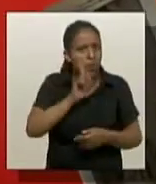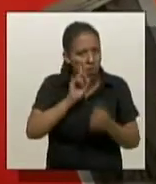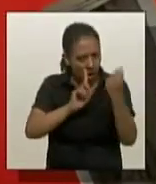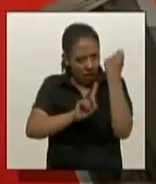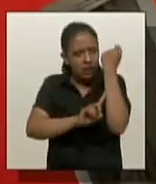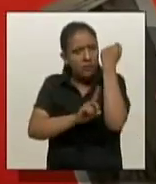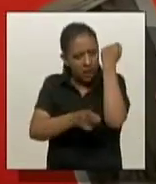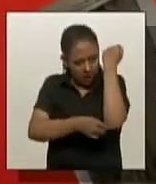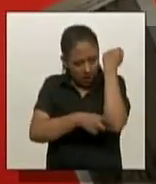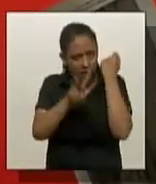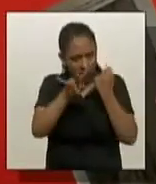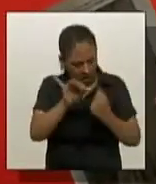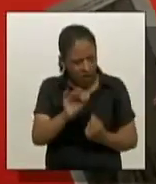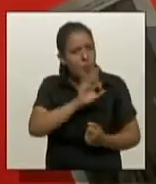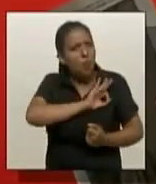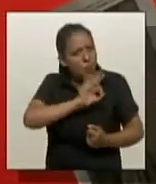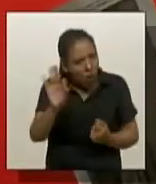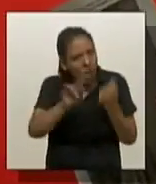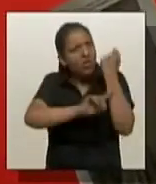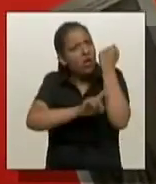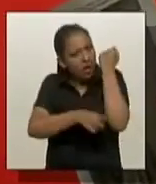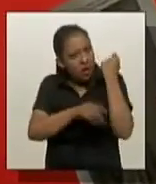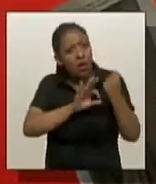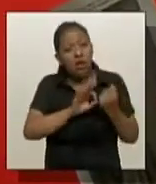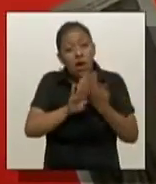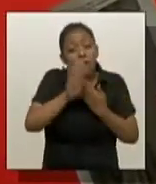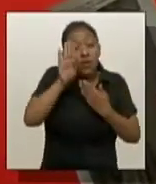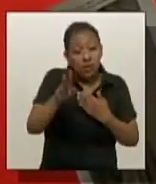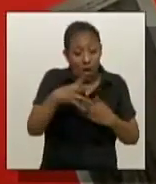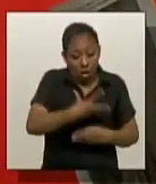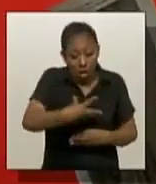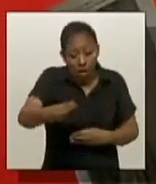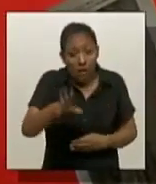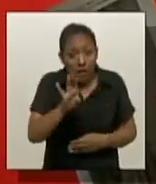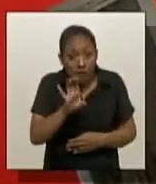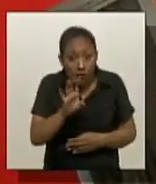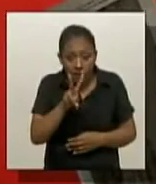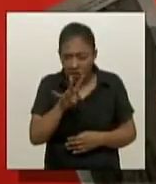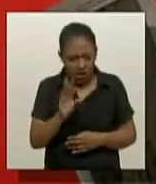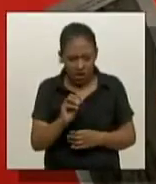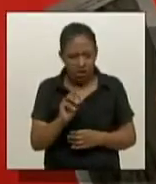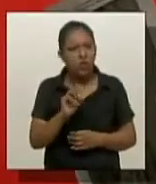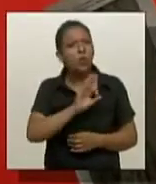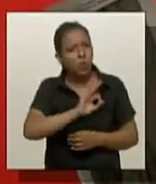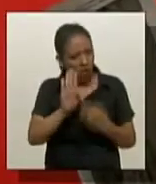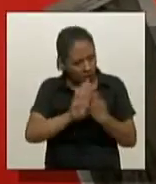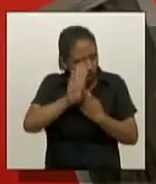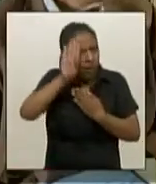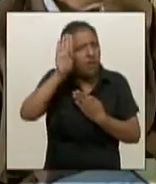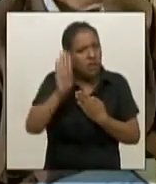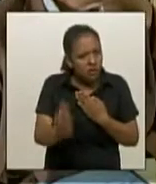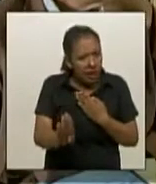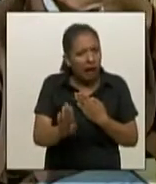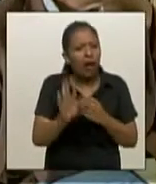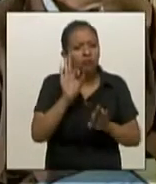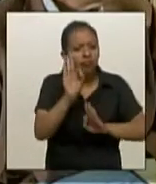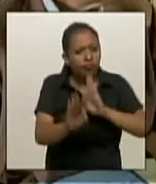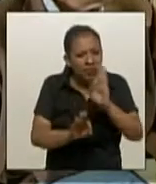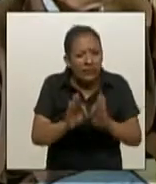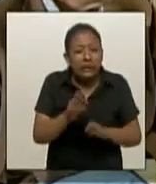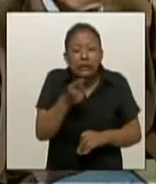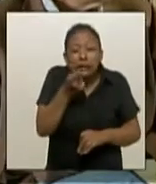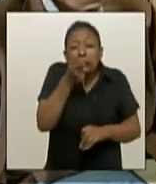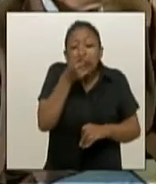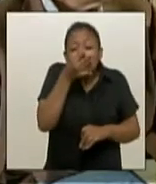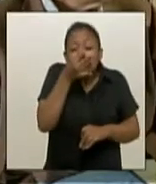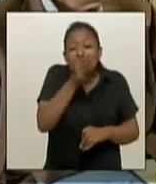y evitar que su bebé nazca con VIH, porque gracias al tratamiento se puede evitar casi al 100%